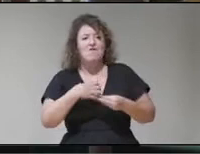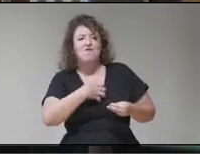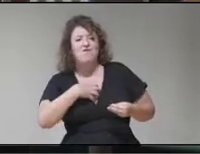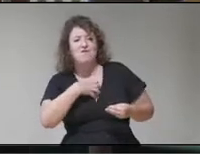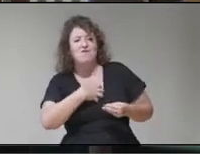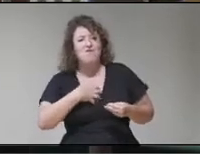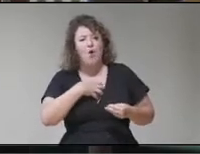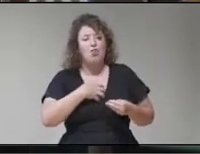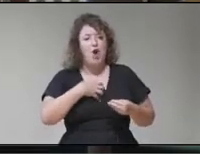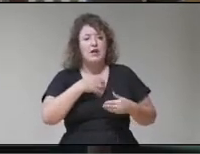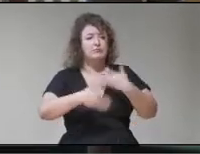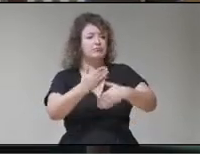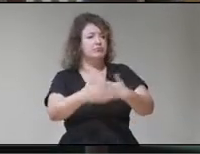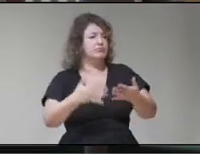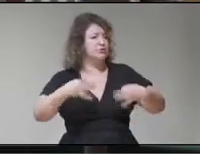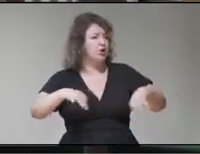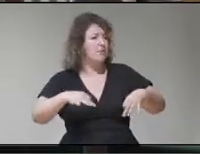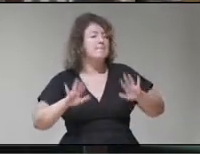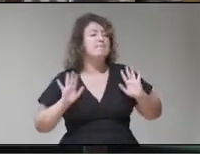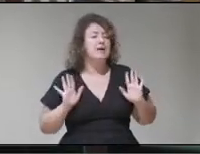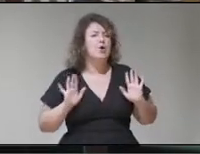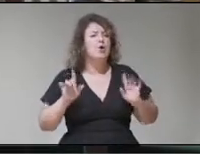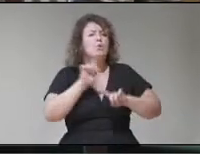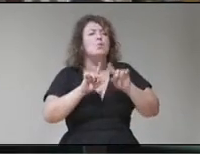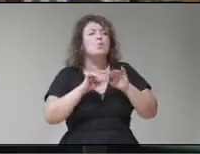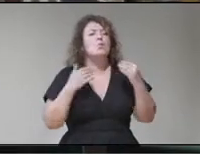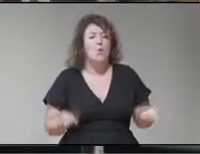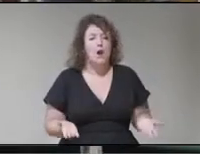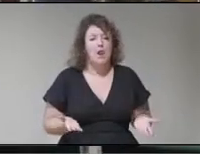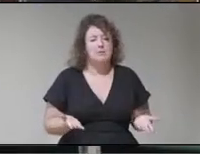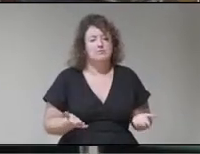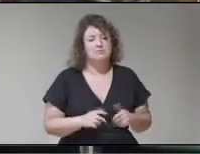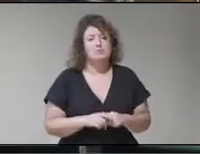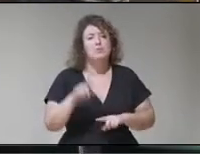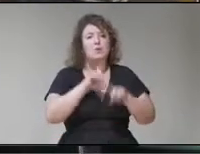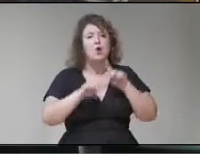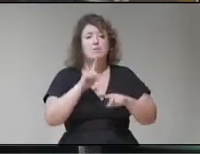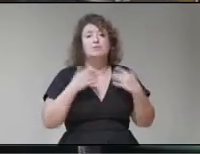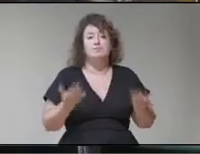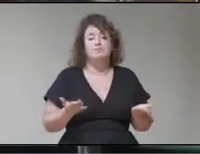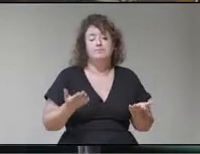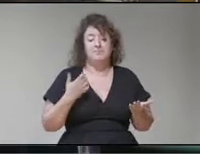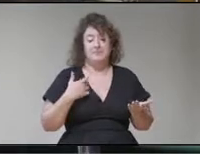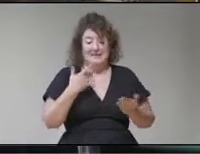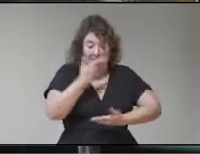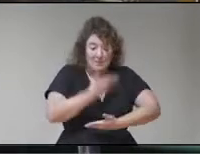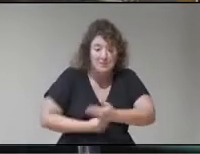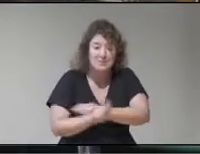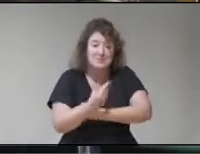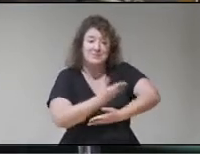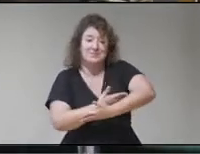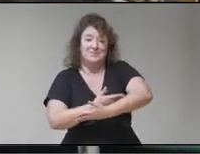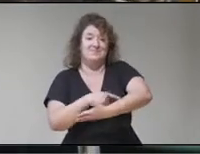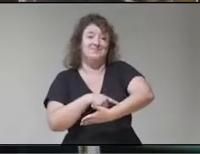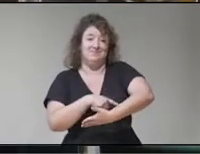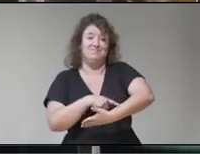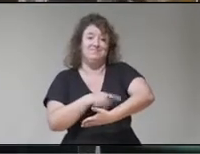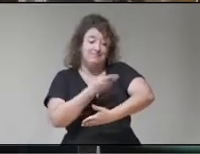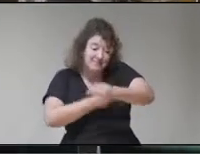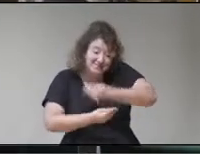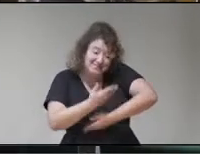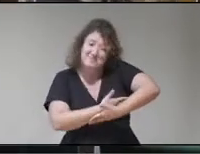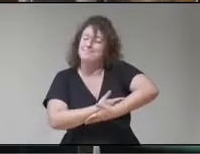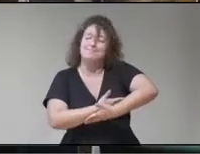de manera habitual. Pero tenemos un problema ahí, y el problema que tenemos es el niño recién nacido. En los niños recién